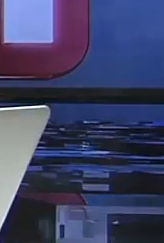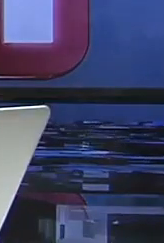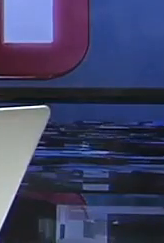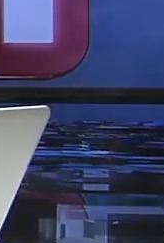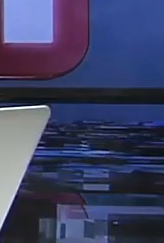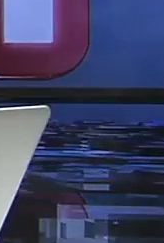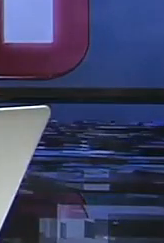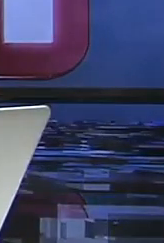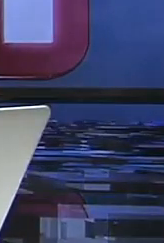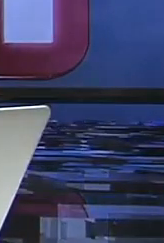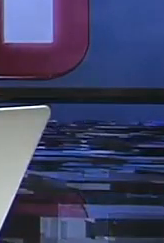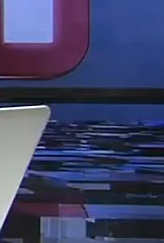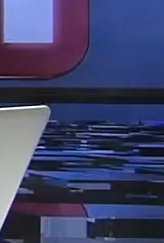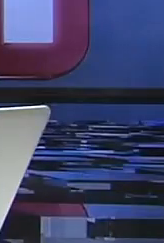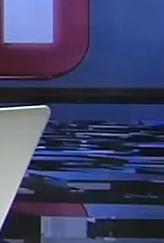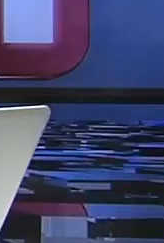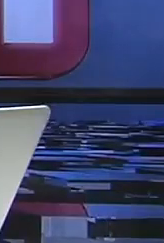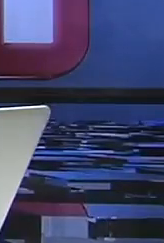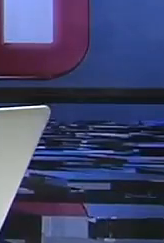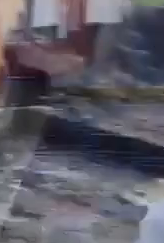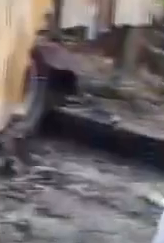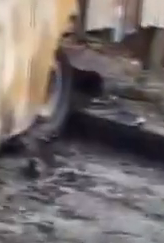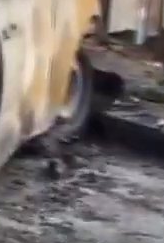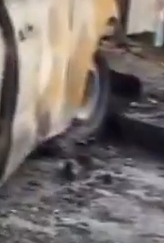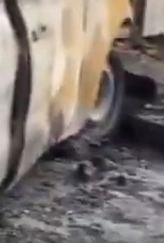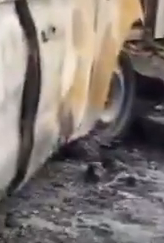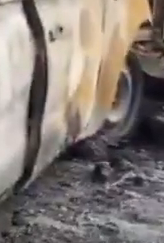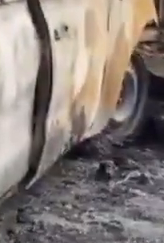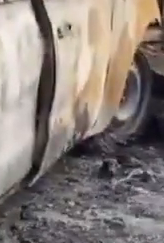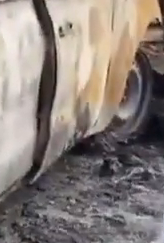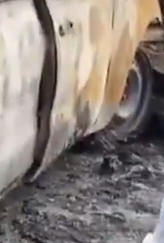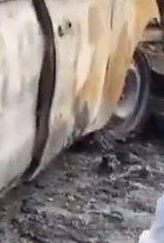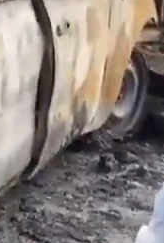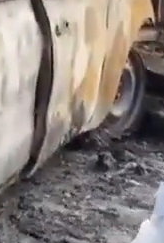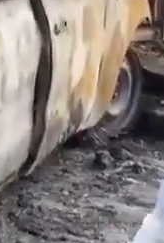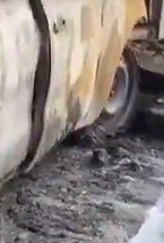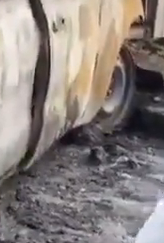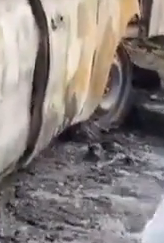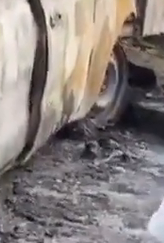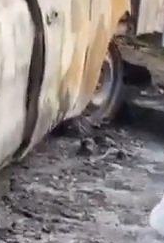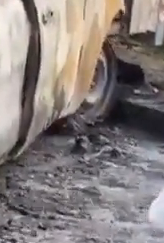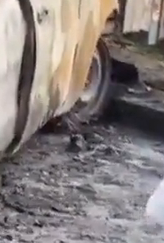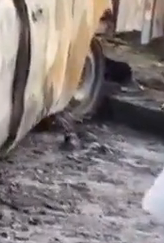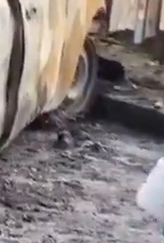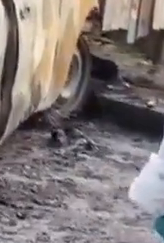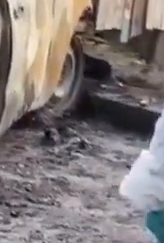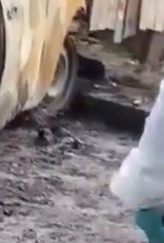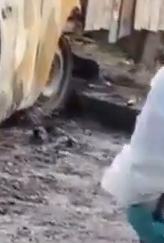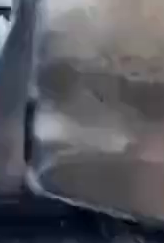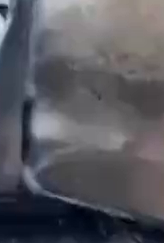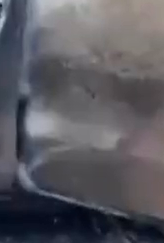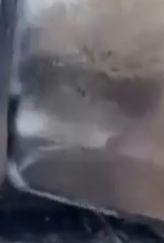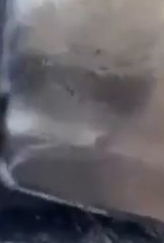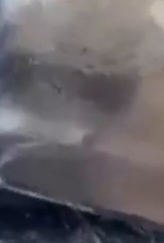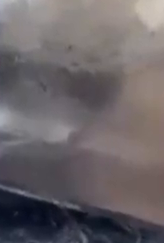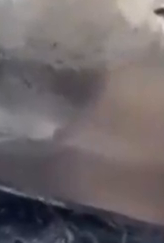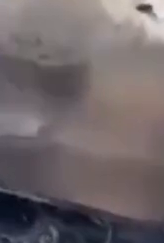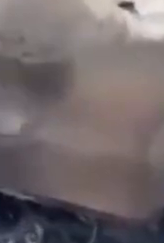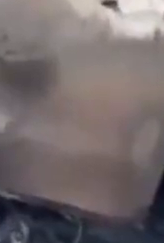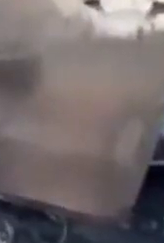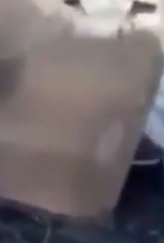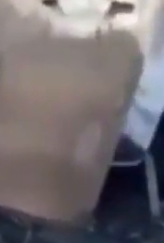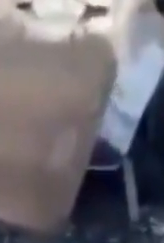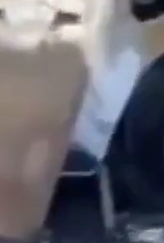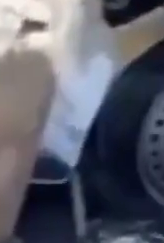más. Se evalúa la salida del general Yáñez, pero no se intenta debilitar nada y es por eso